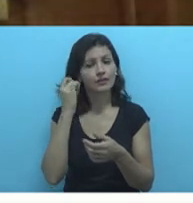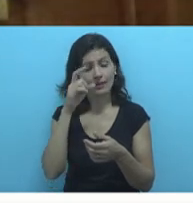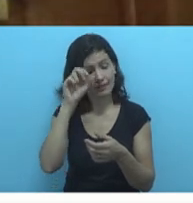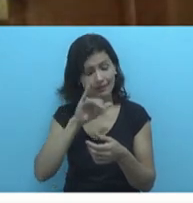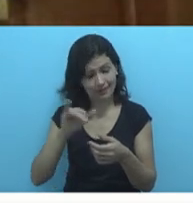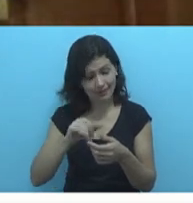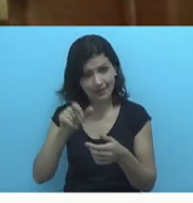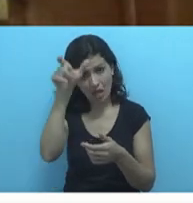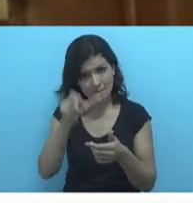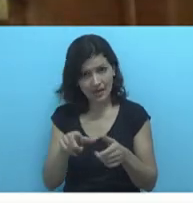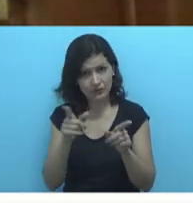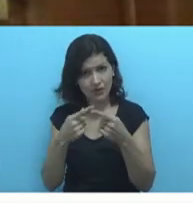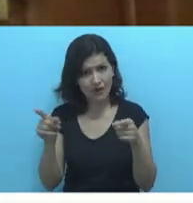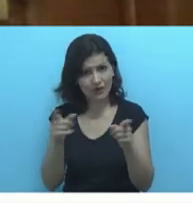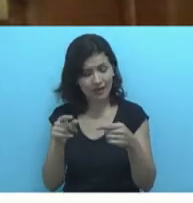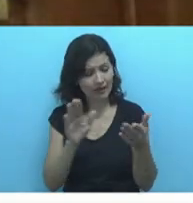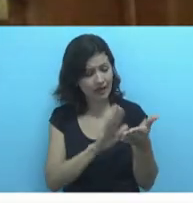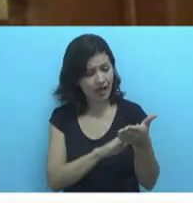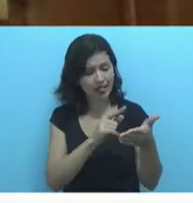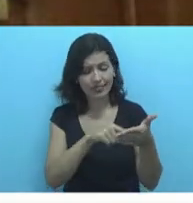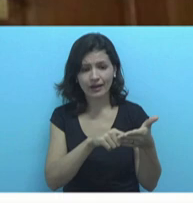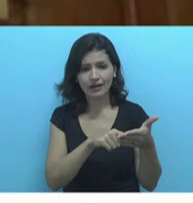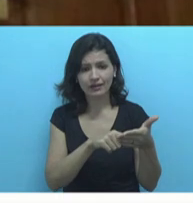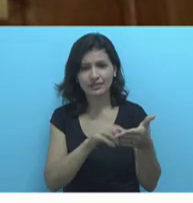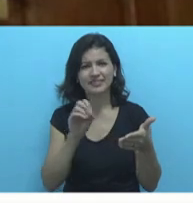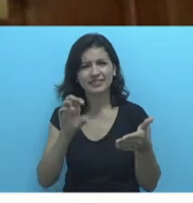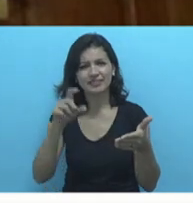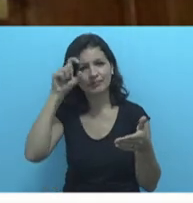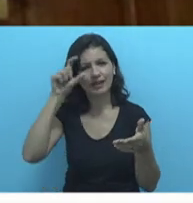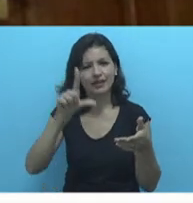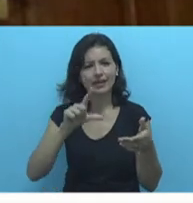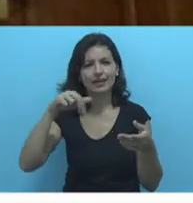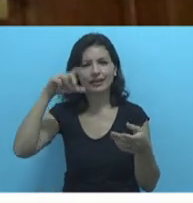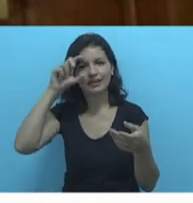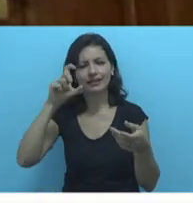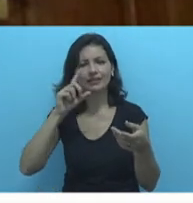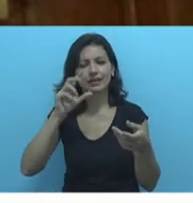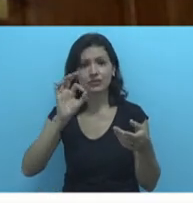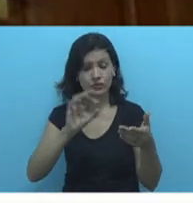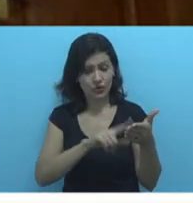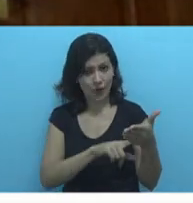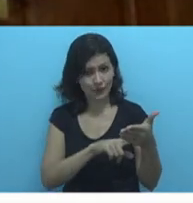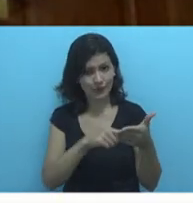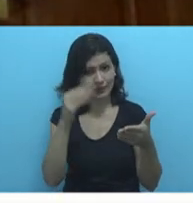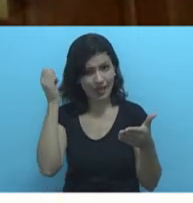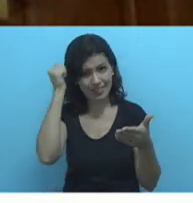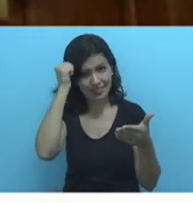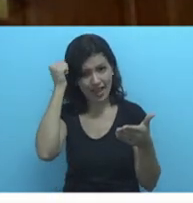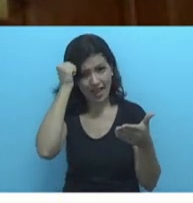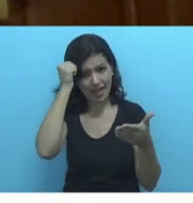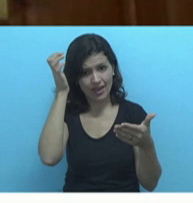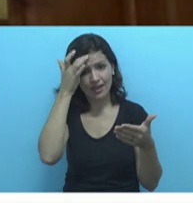un fragmento que especialmente me hizo acordar mucho a Miguel. ¿Será que la necedad parió conmigo?